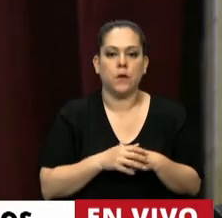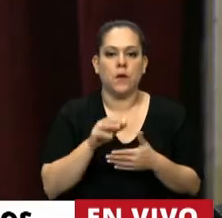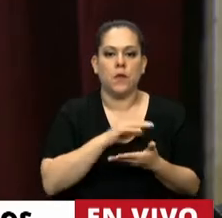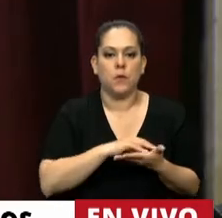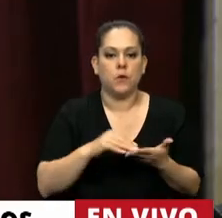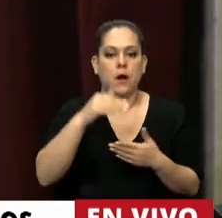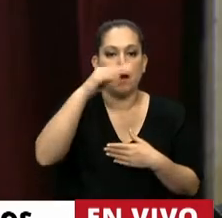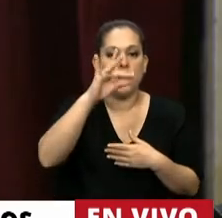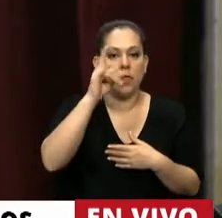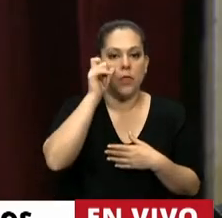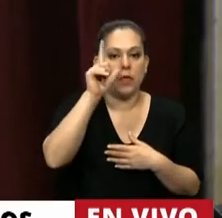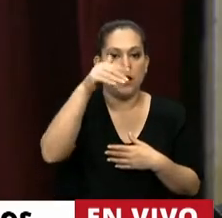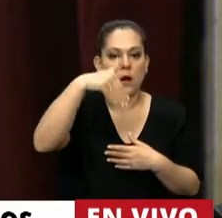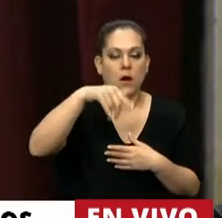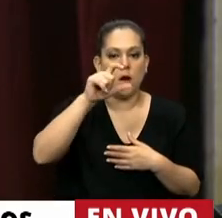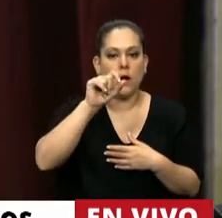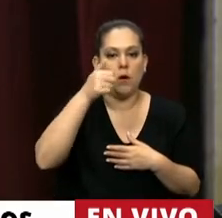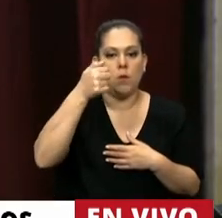Diputado Brizuela del Moral.